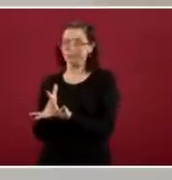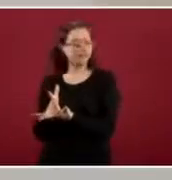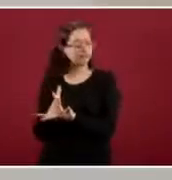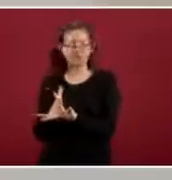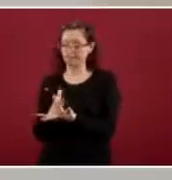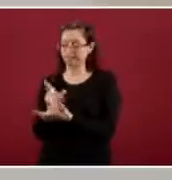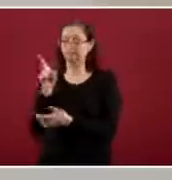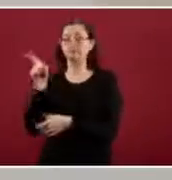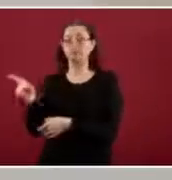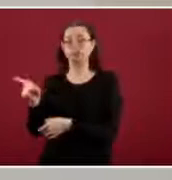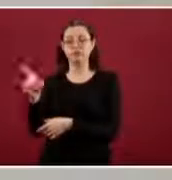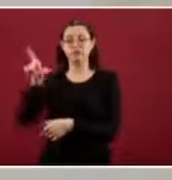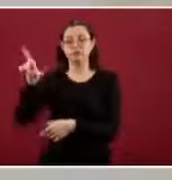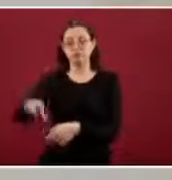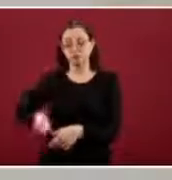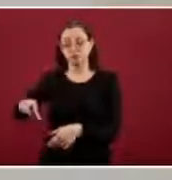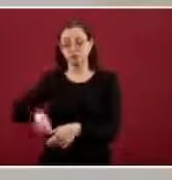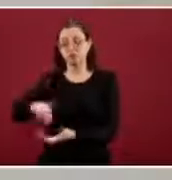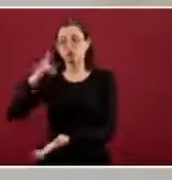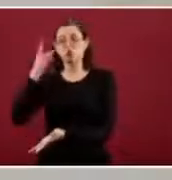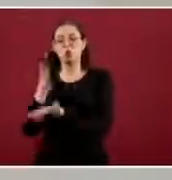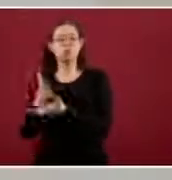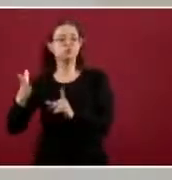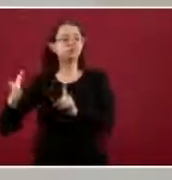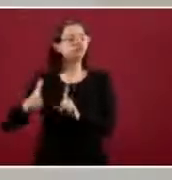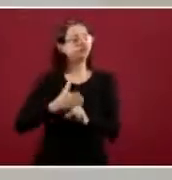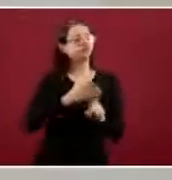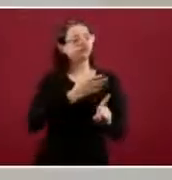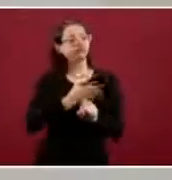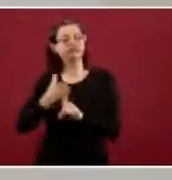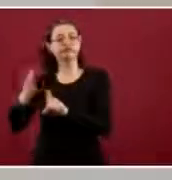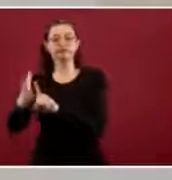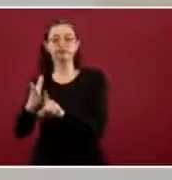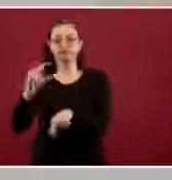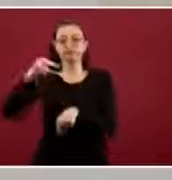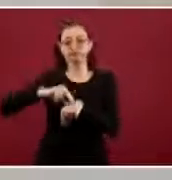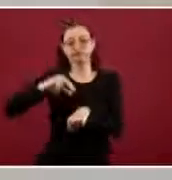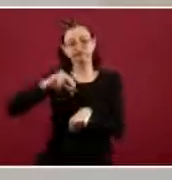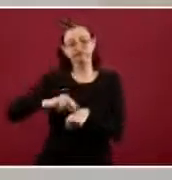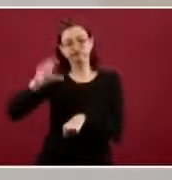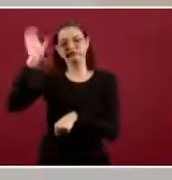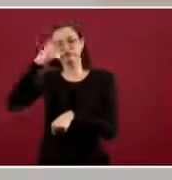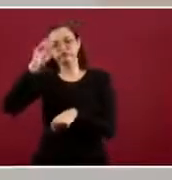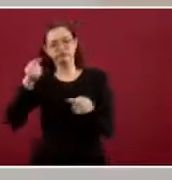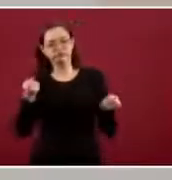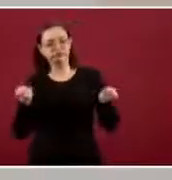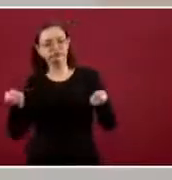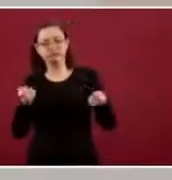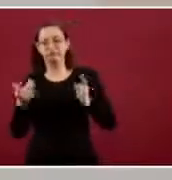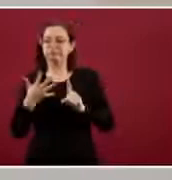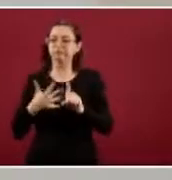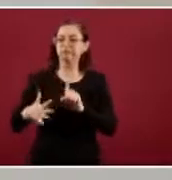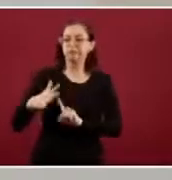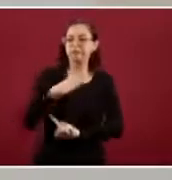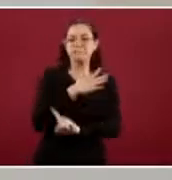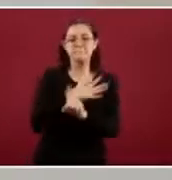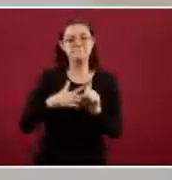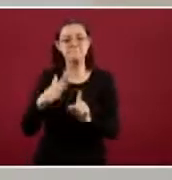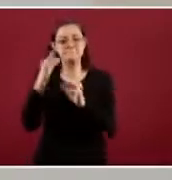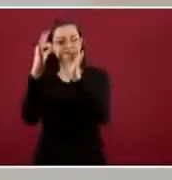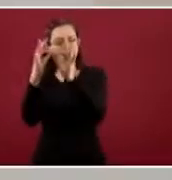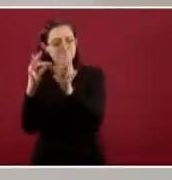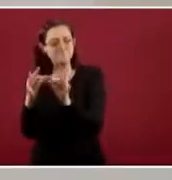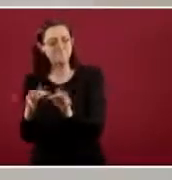al gobierno orientar, regular con una base científica en las mejores condiciones de